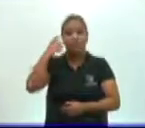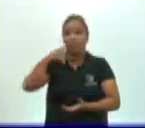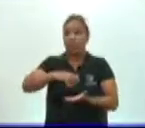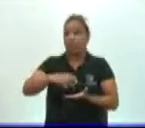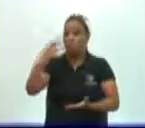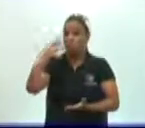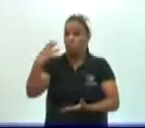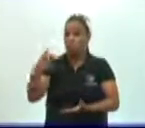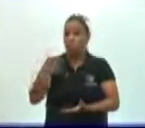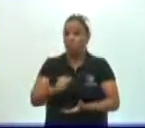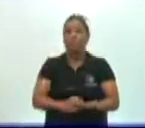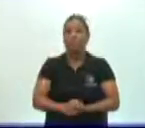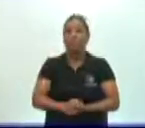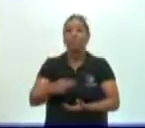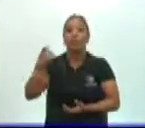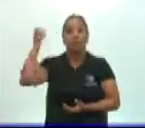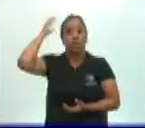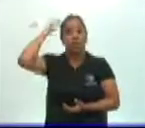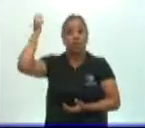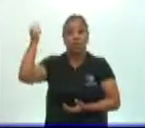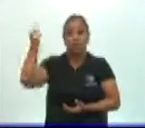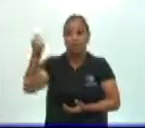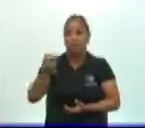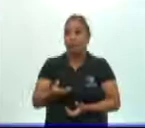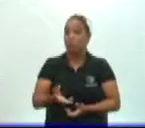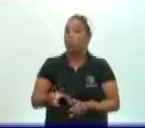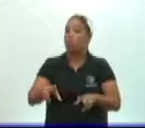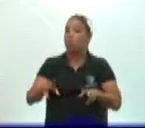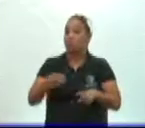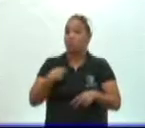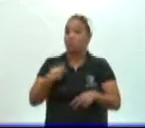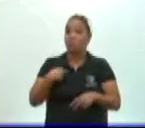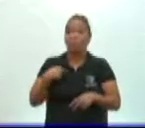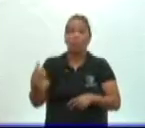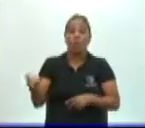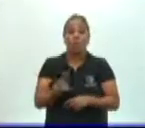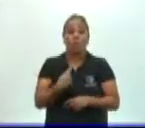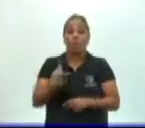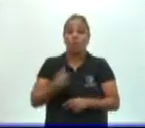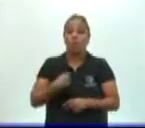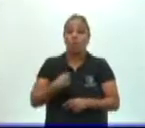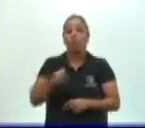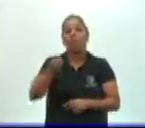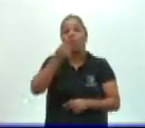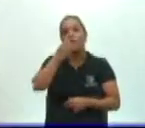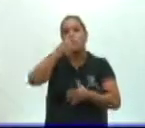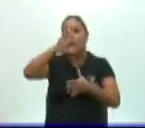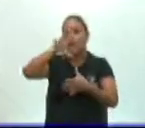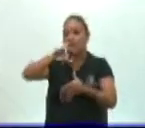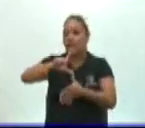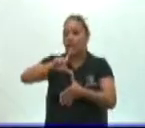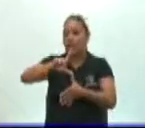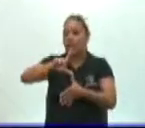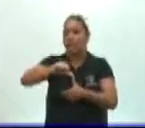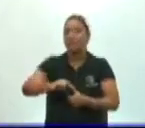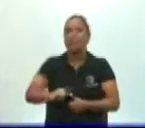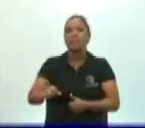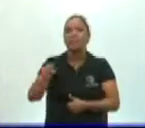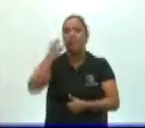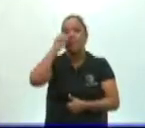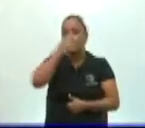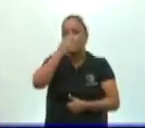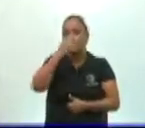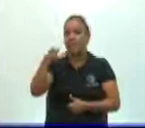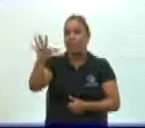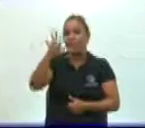y que desgraciadamente fue la que nos correspondió a nosotros desde América Latina, desde África, desde Asia. Y estos aspectos son importantes,